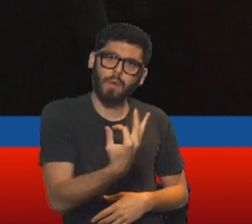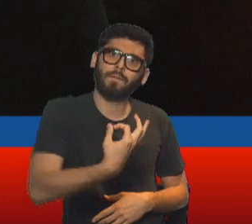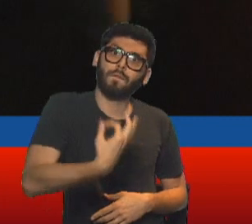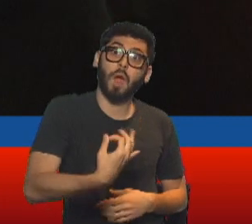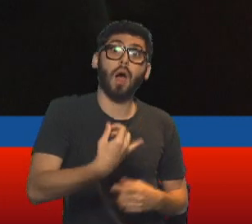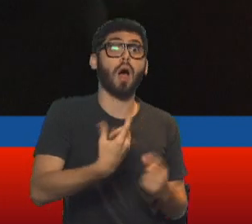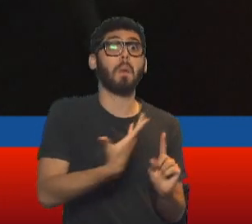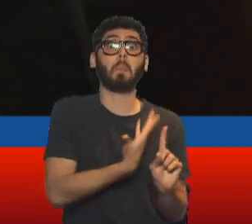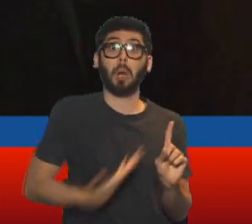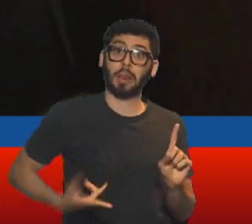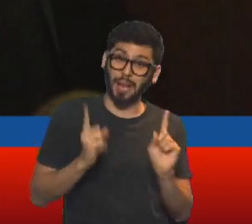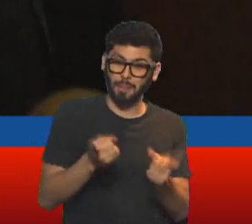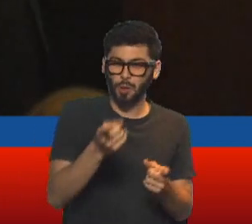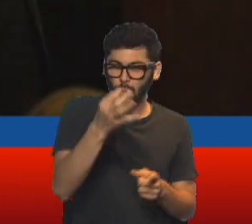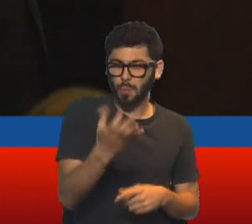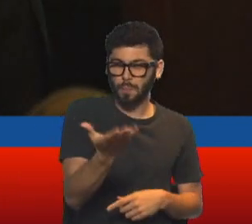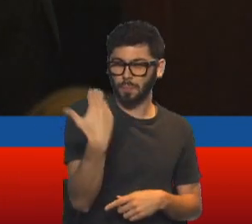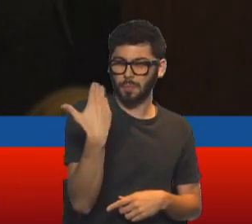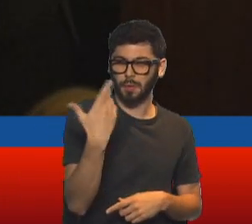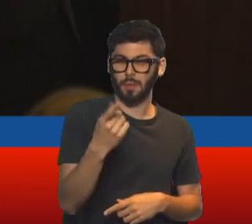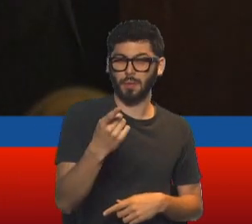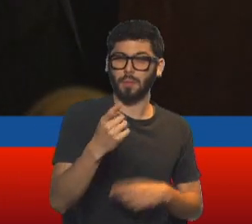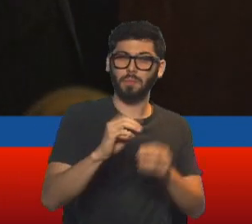cosas más importantes que hacer